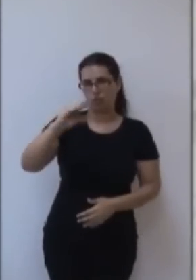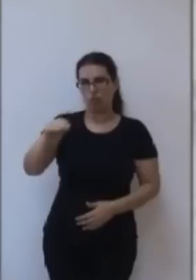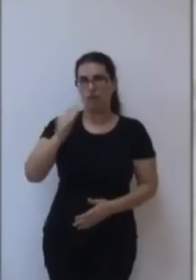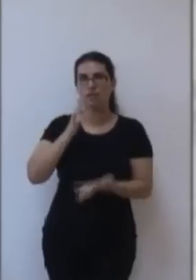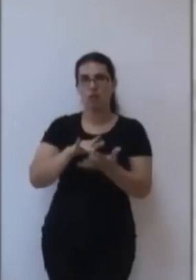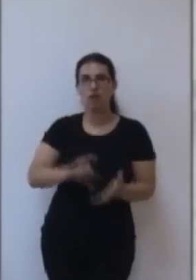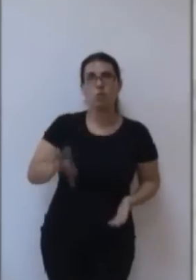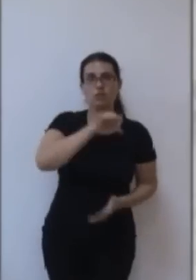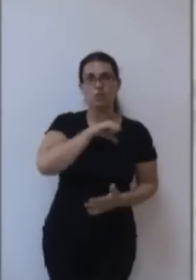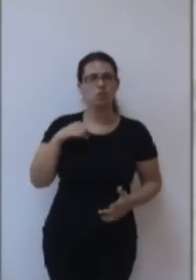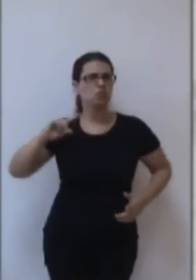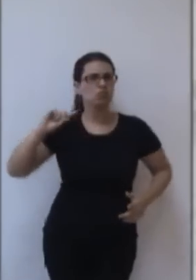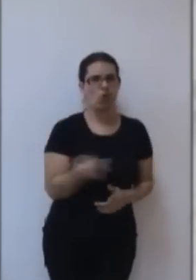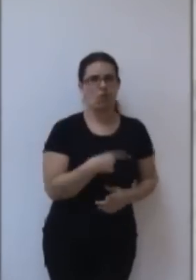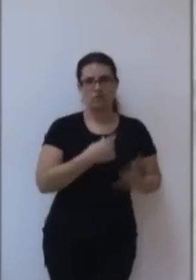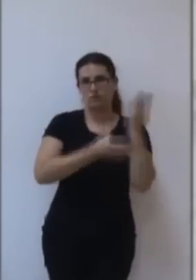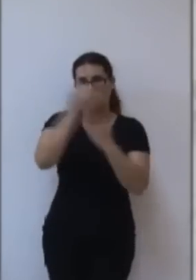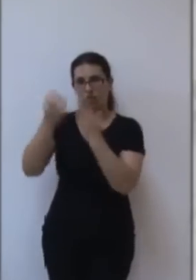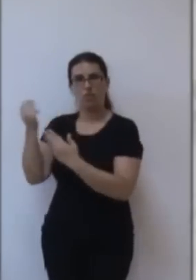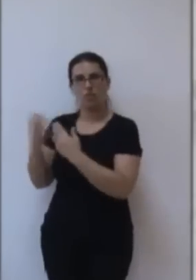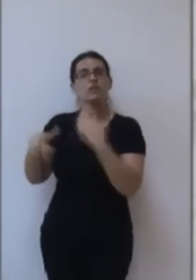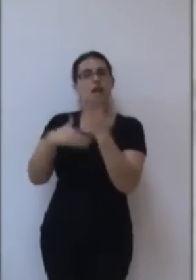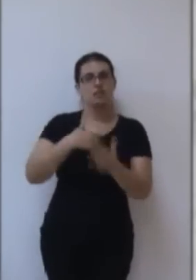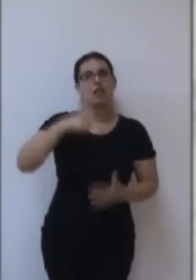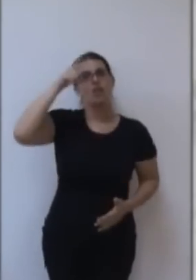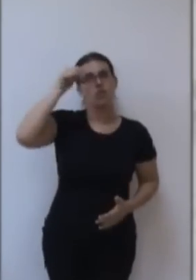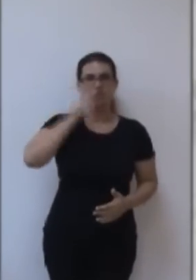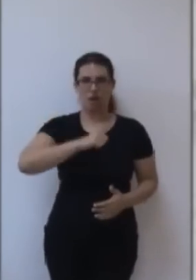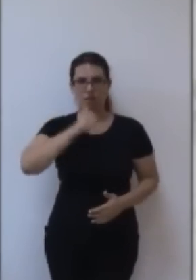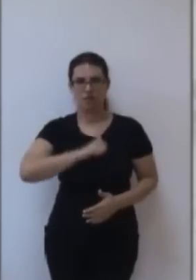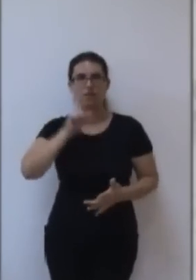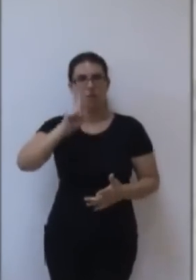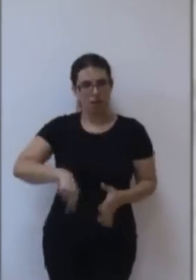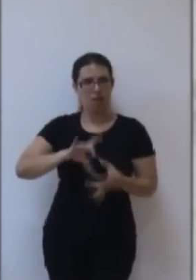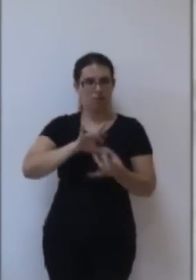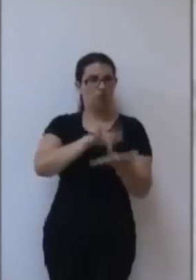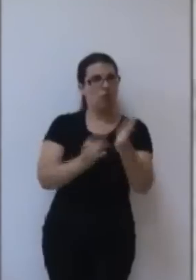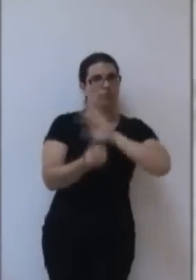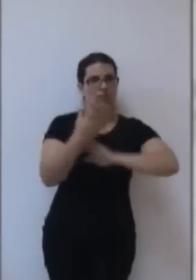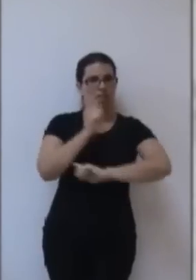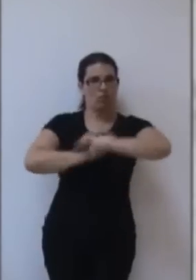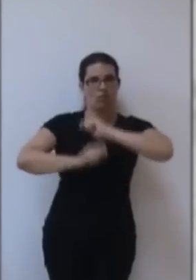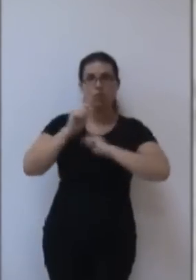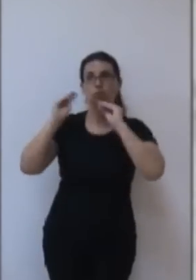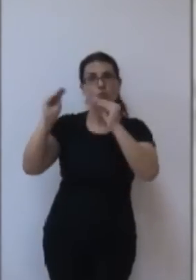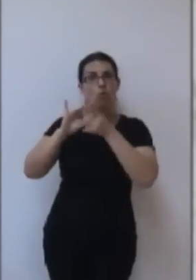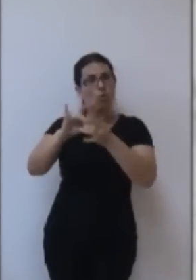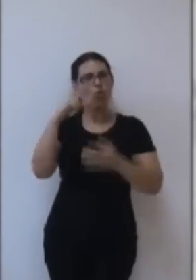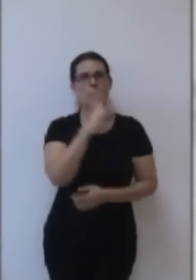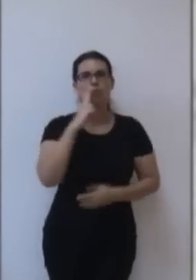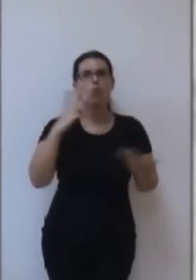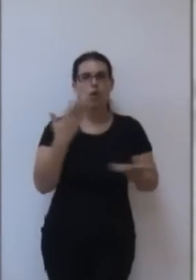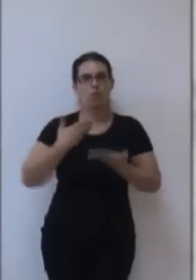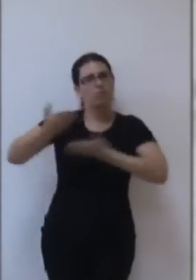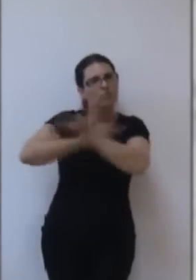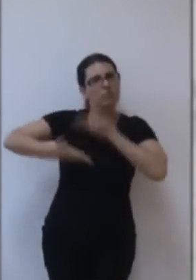en todas las comunidades autónomas, en Ceuta y Melilla, y la misión pues es contribuir desde su compromiso ético, como sabéis, con apoyos y